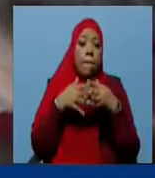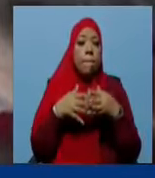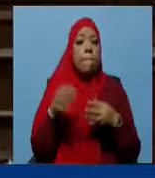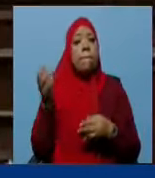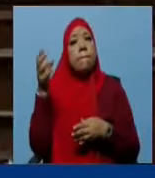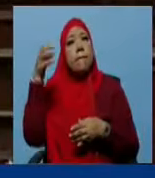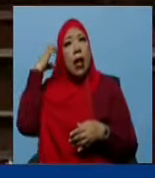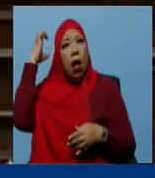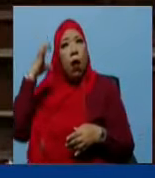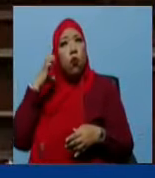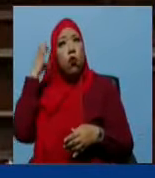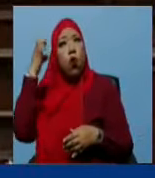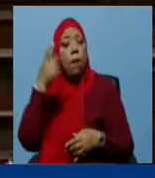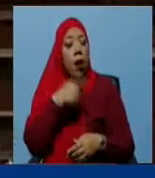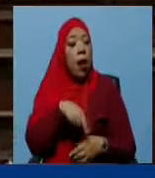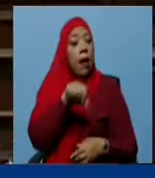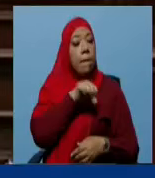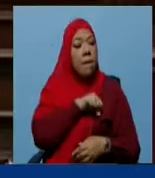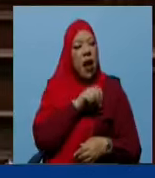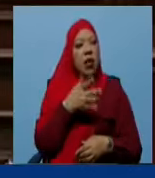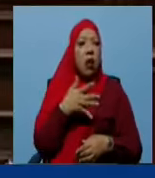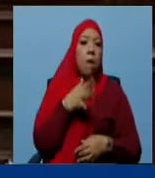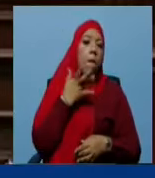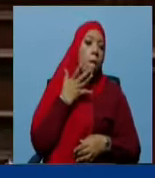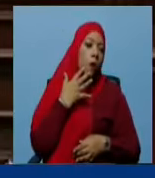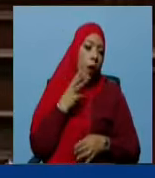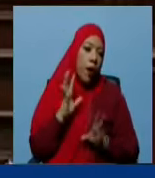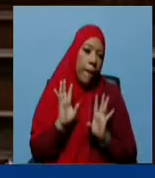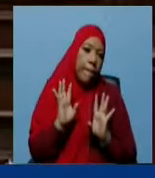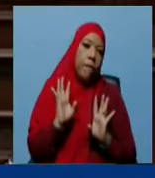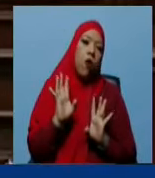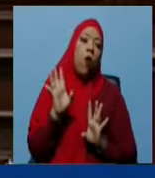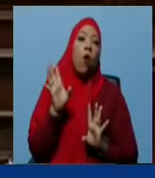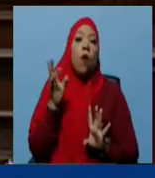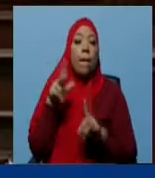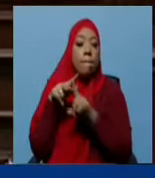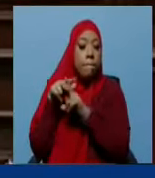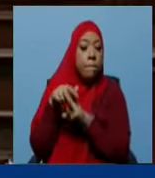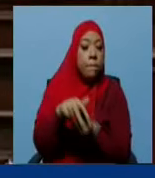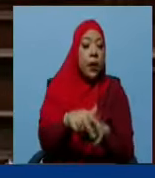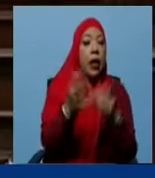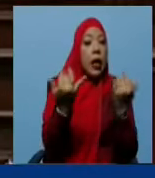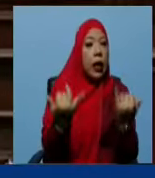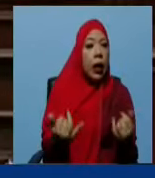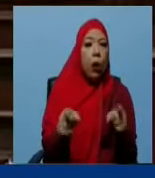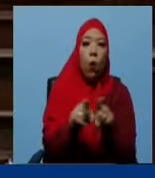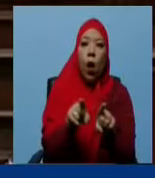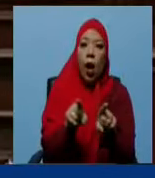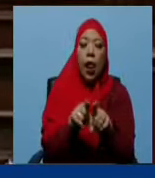colonialistas, genocidas de ayer, y los imperios neofascistas de hoy